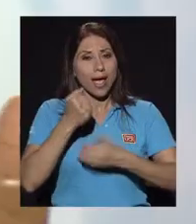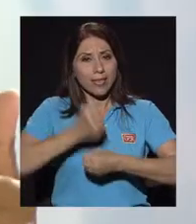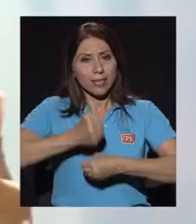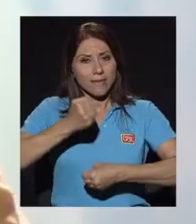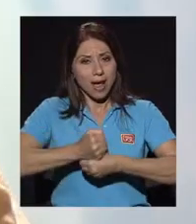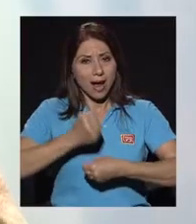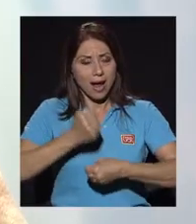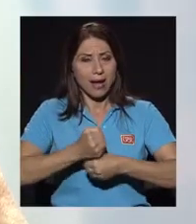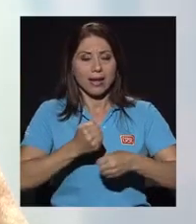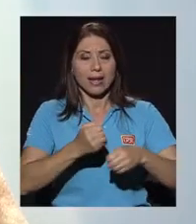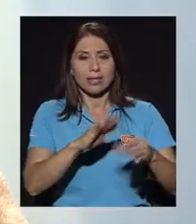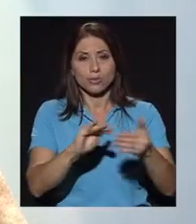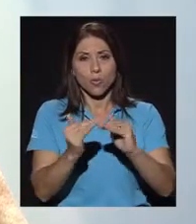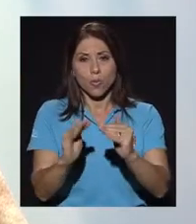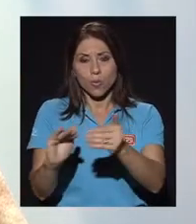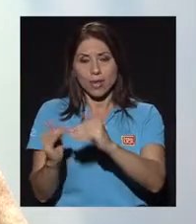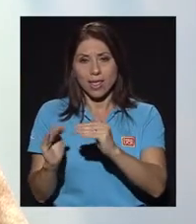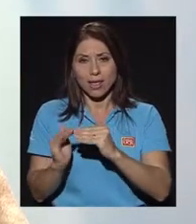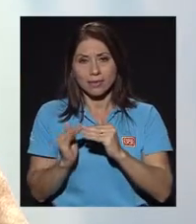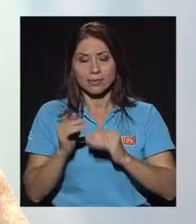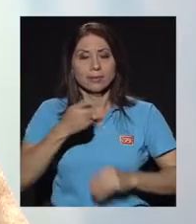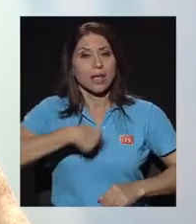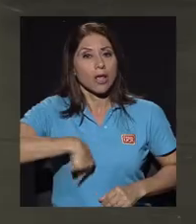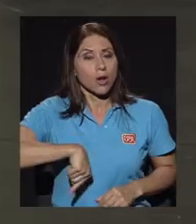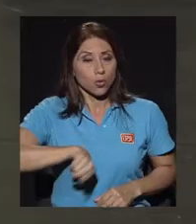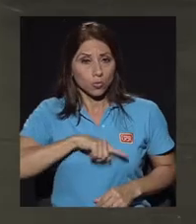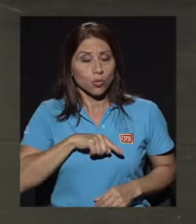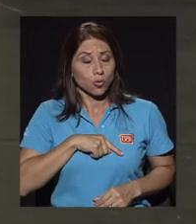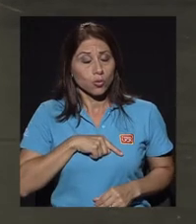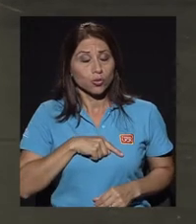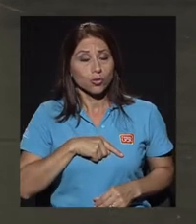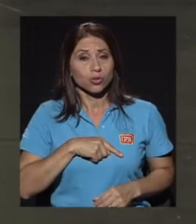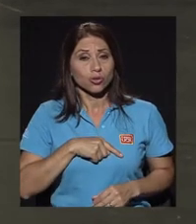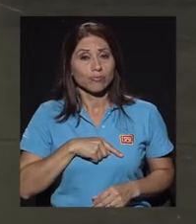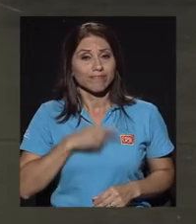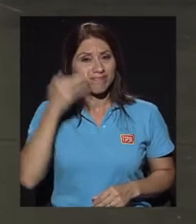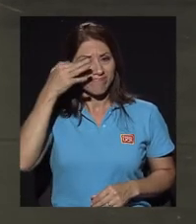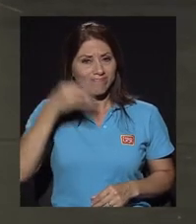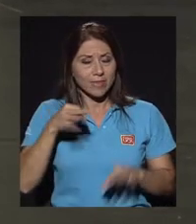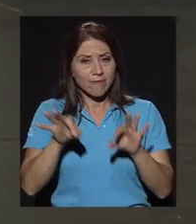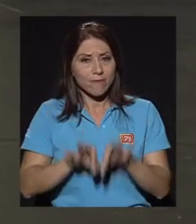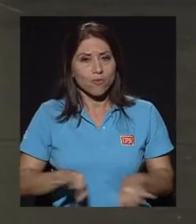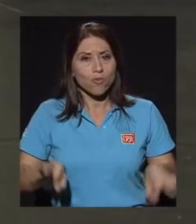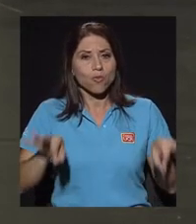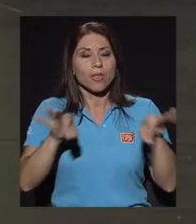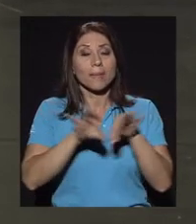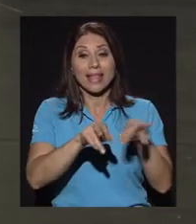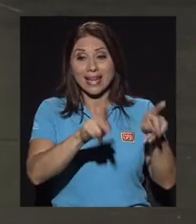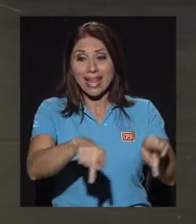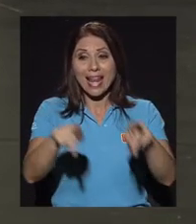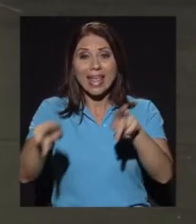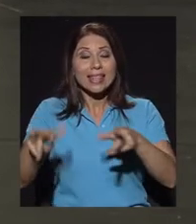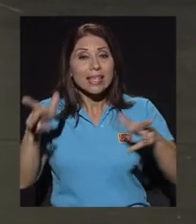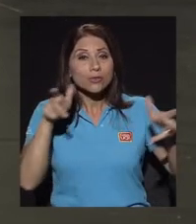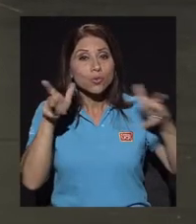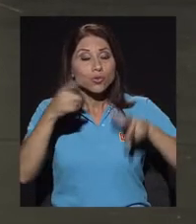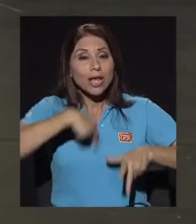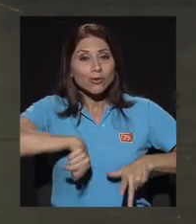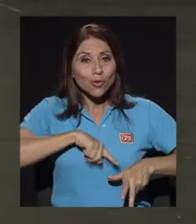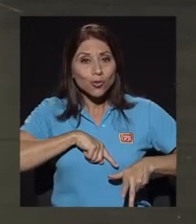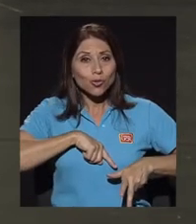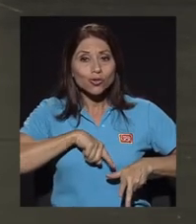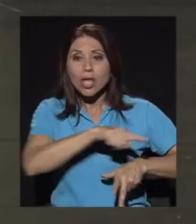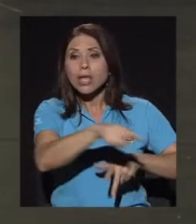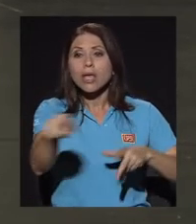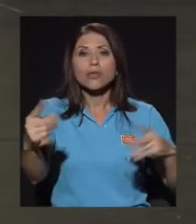a trabajar en las comunidades. Para nosotros es fundamental que la gente nos escuche y